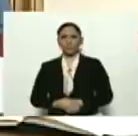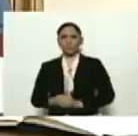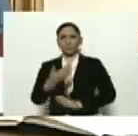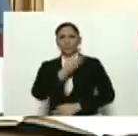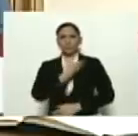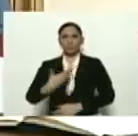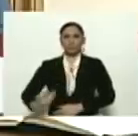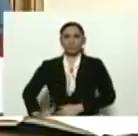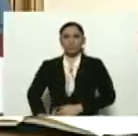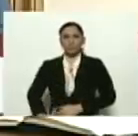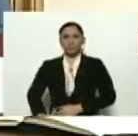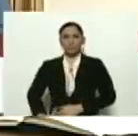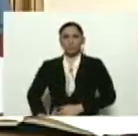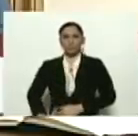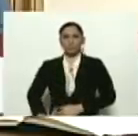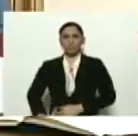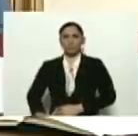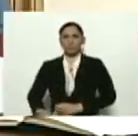presidente